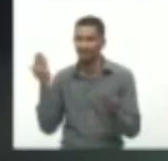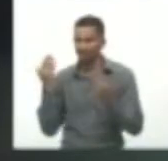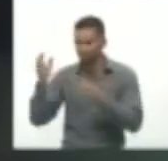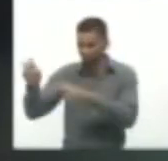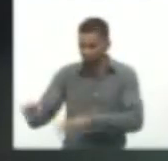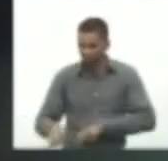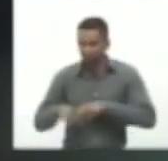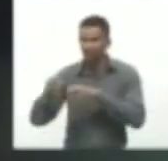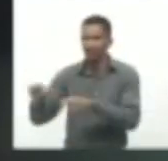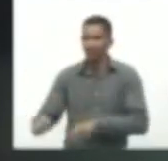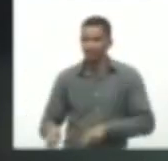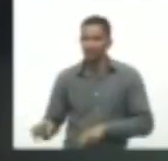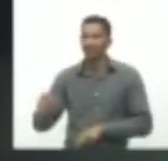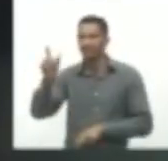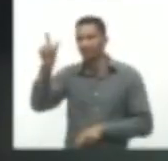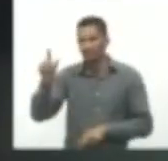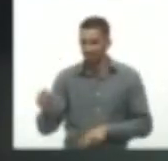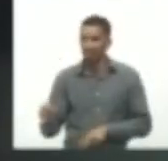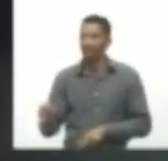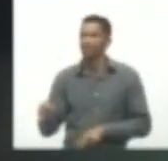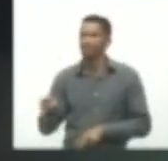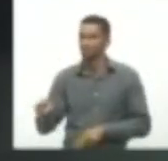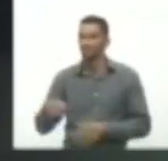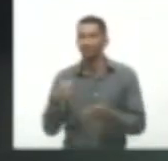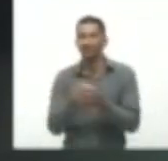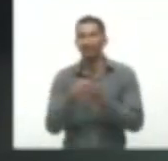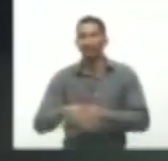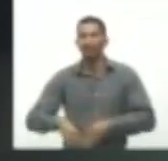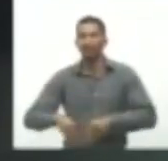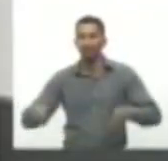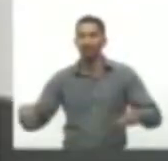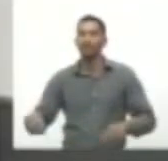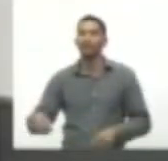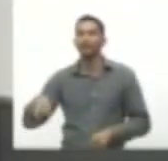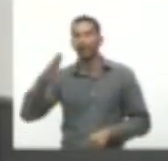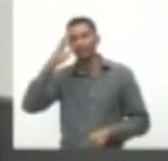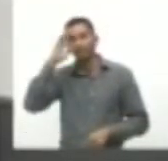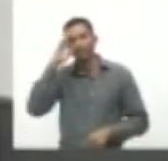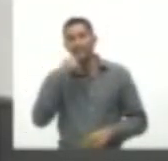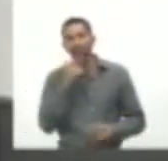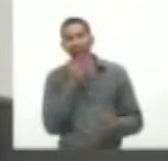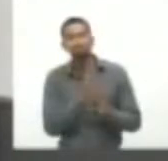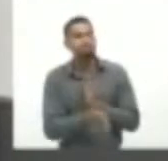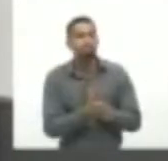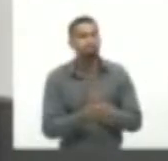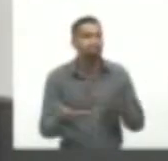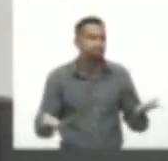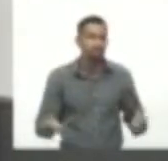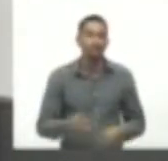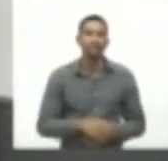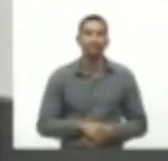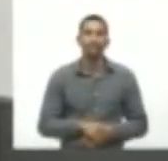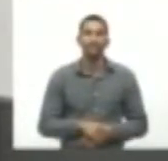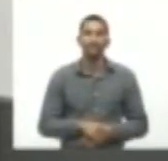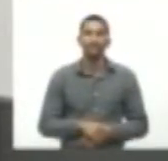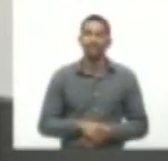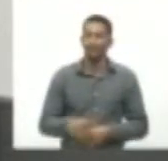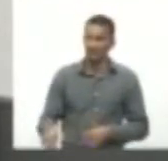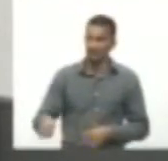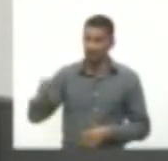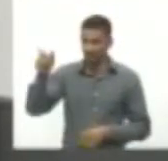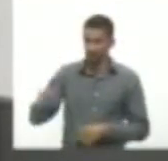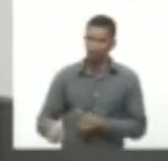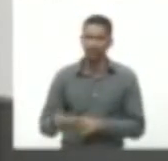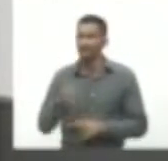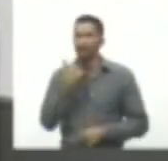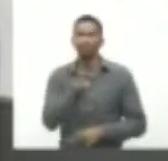tierras y el buen vivir, aunque esta información fue negada por la policía. De aclarar que esta persona no es reclamante de tierras,